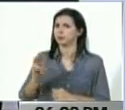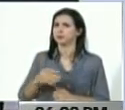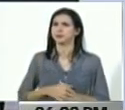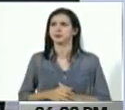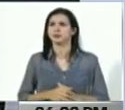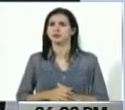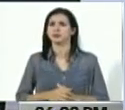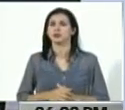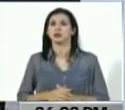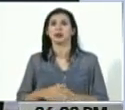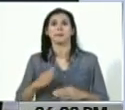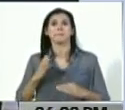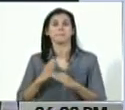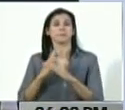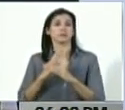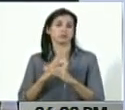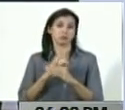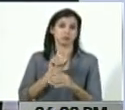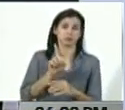y su impacto positivo